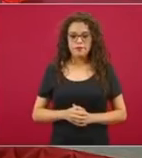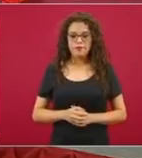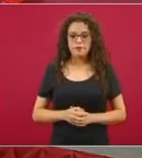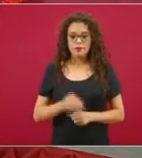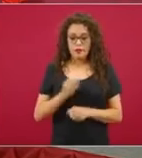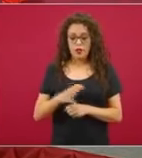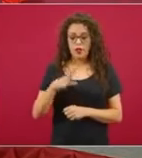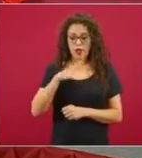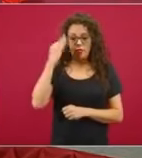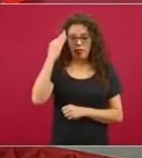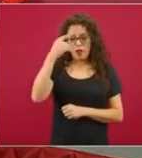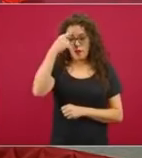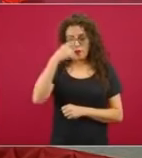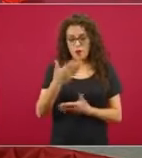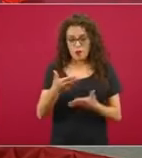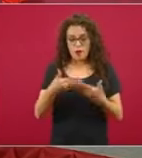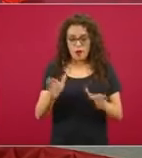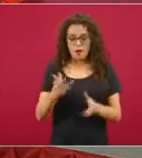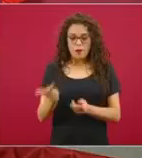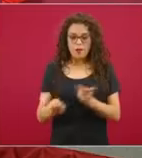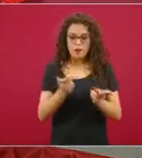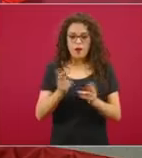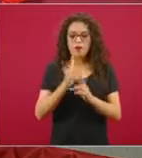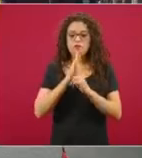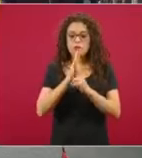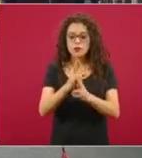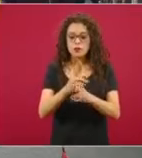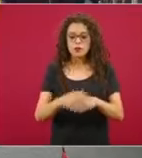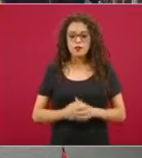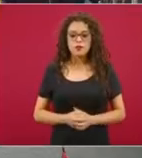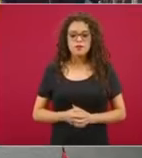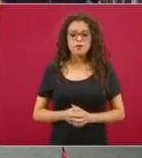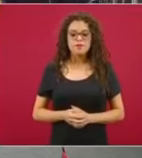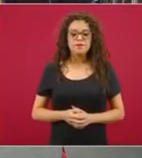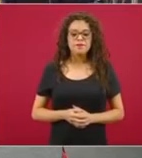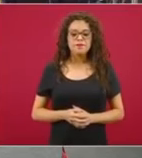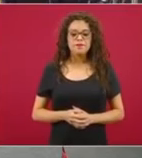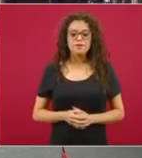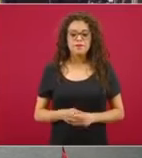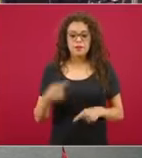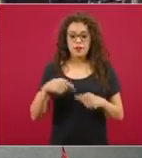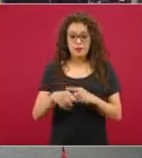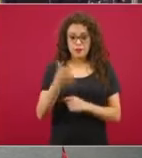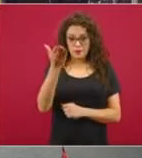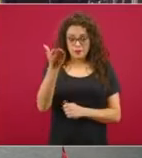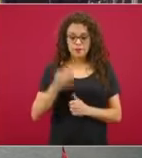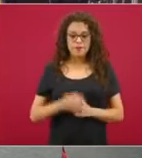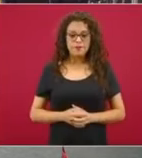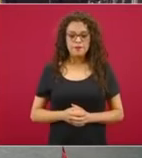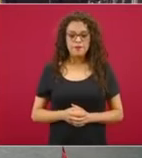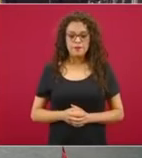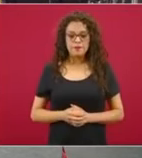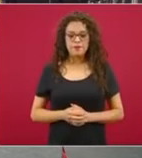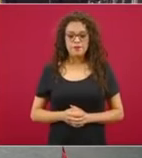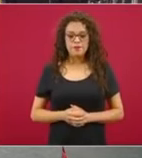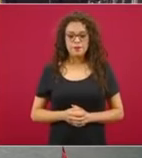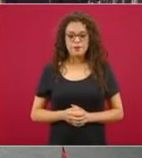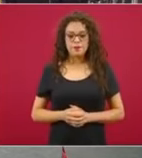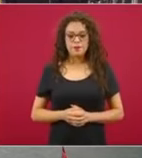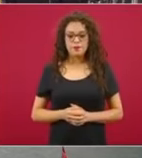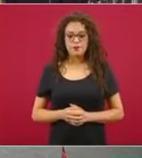para responder preguntas por parte de ustedes. Empezamos, por favor, primero, seguimos de este